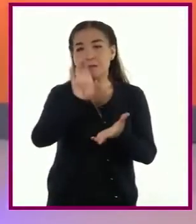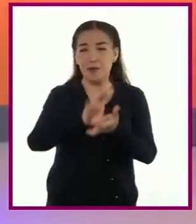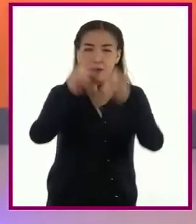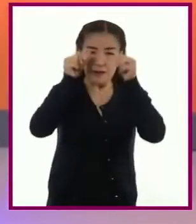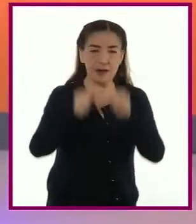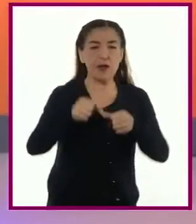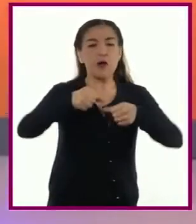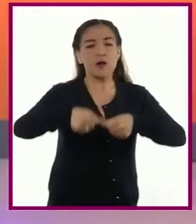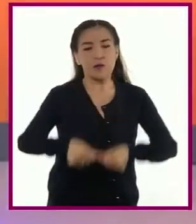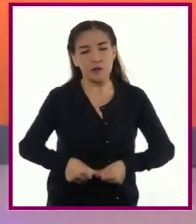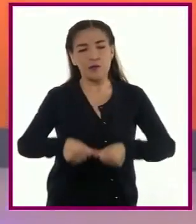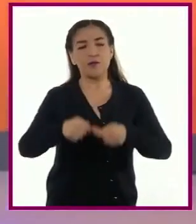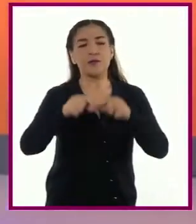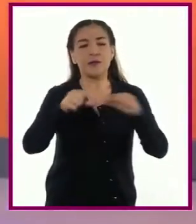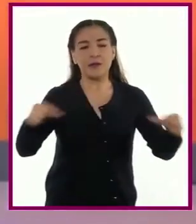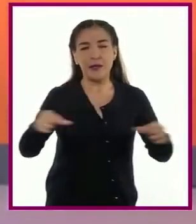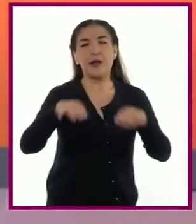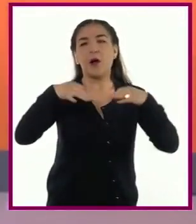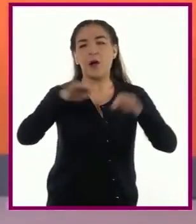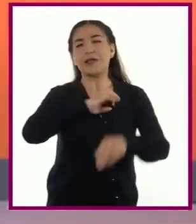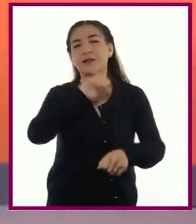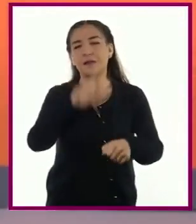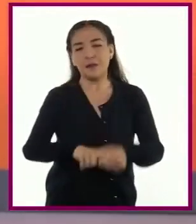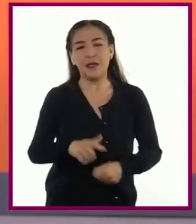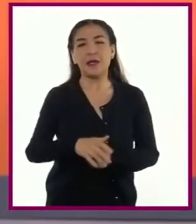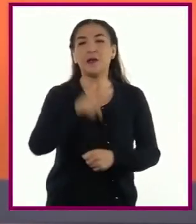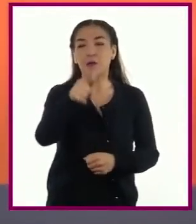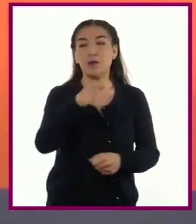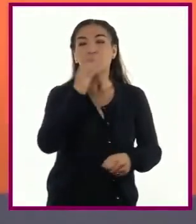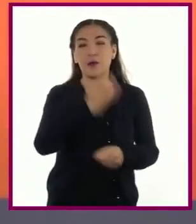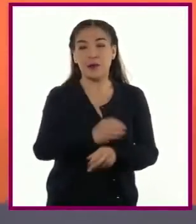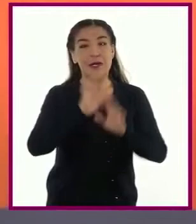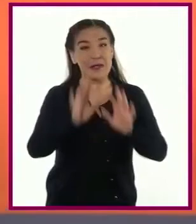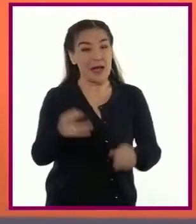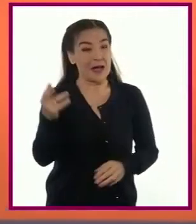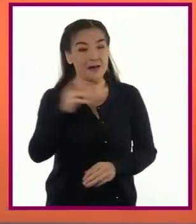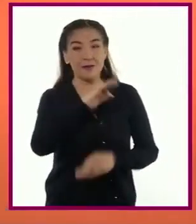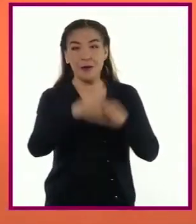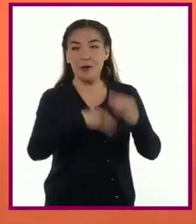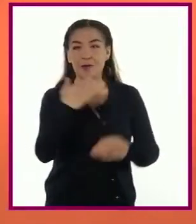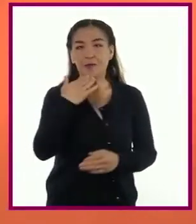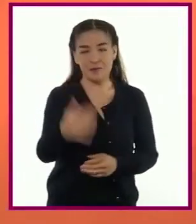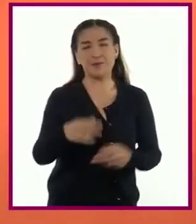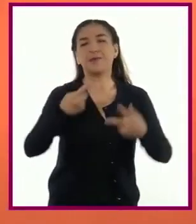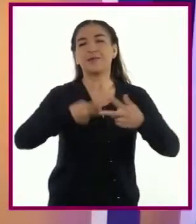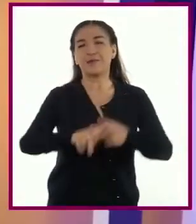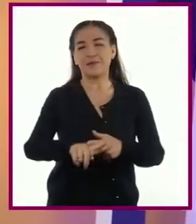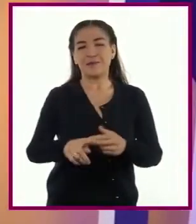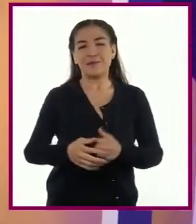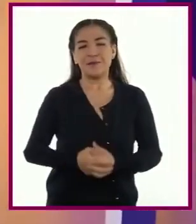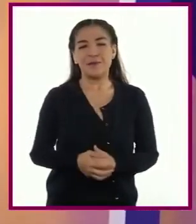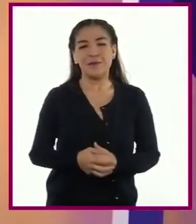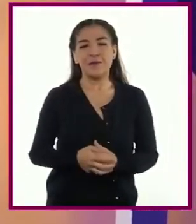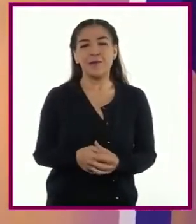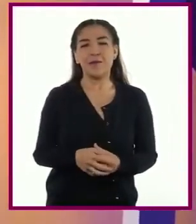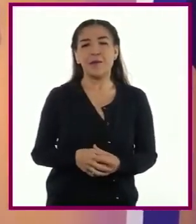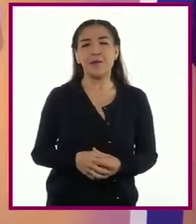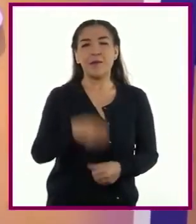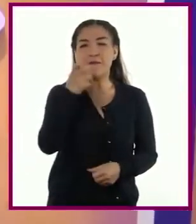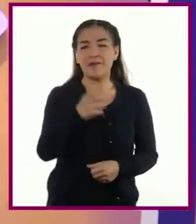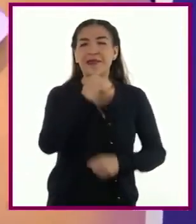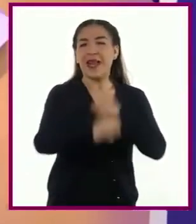punzón y regleta. De este modo, si ya cuentan con lo requerido, comencemos. En el